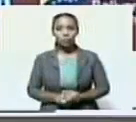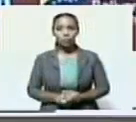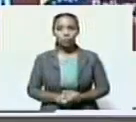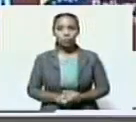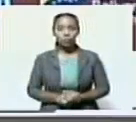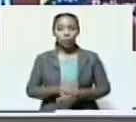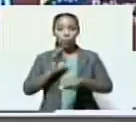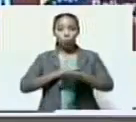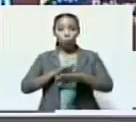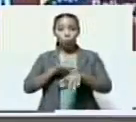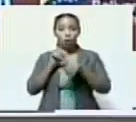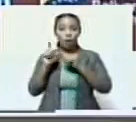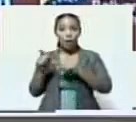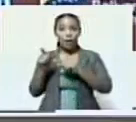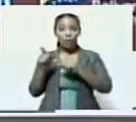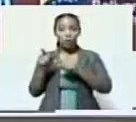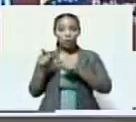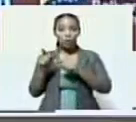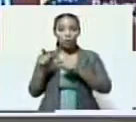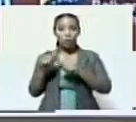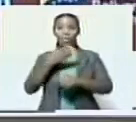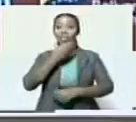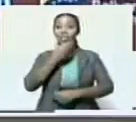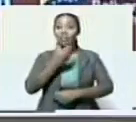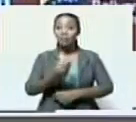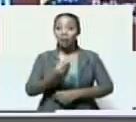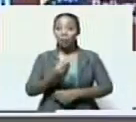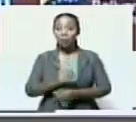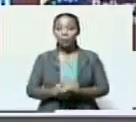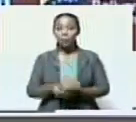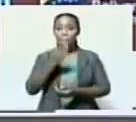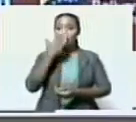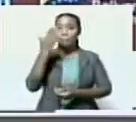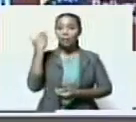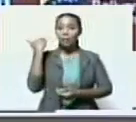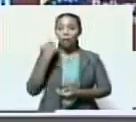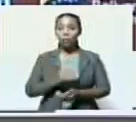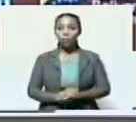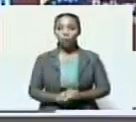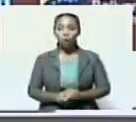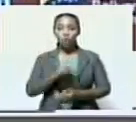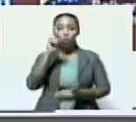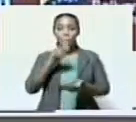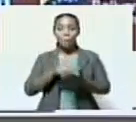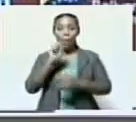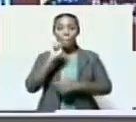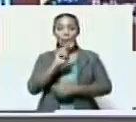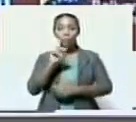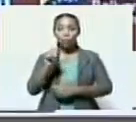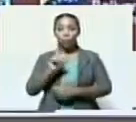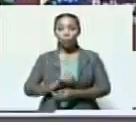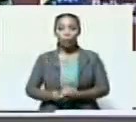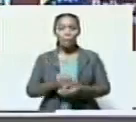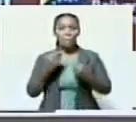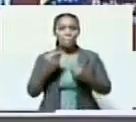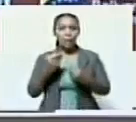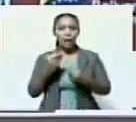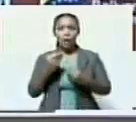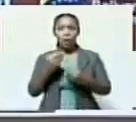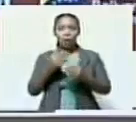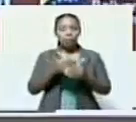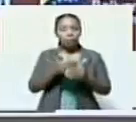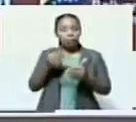Por eso, desde diciembre pasado, 2021, para no irnos más